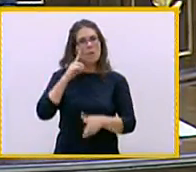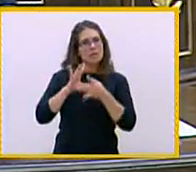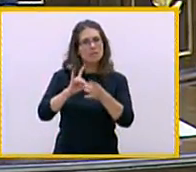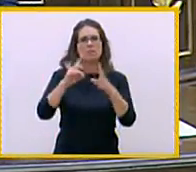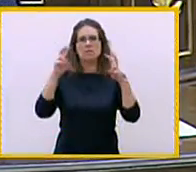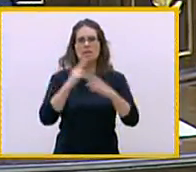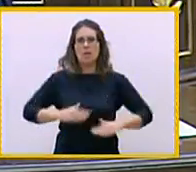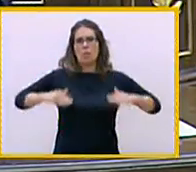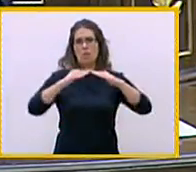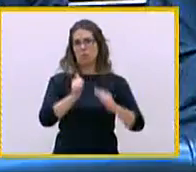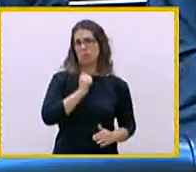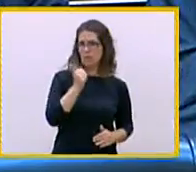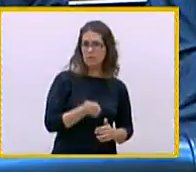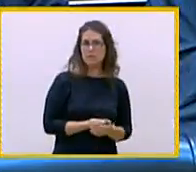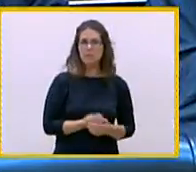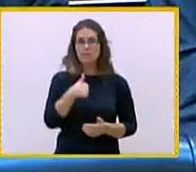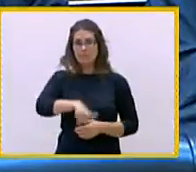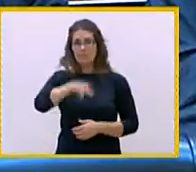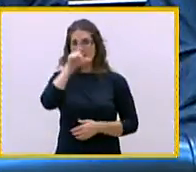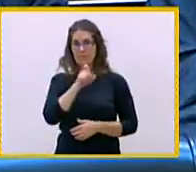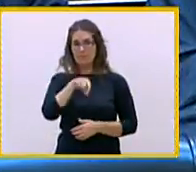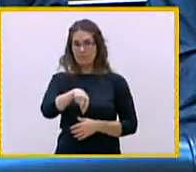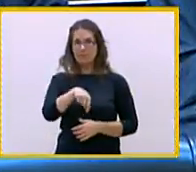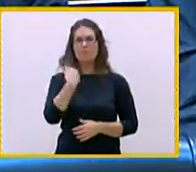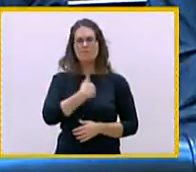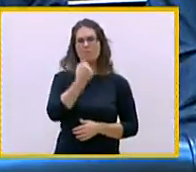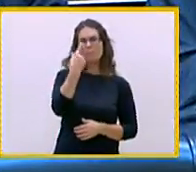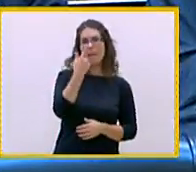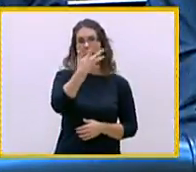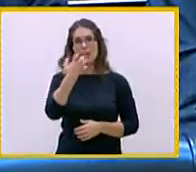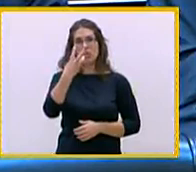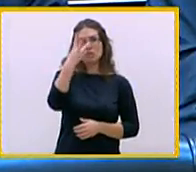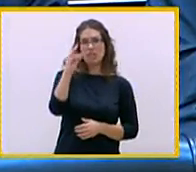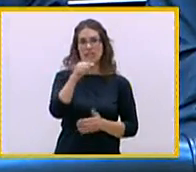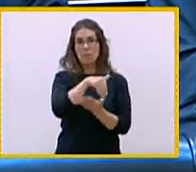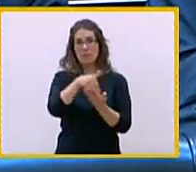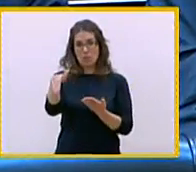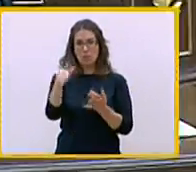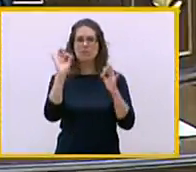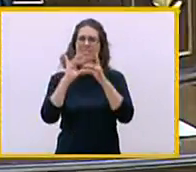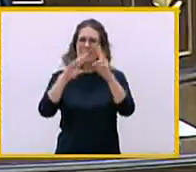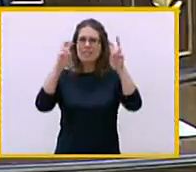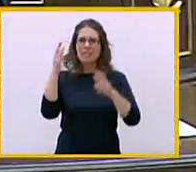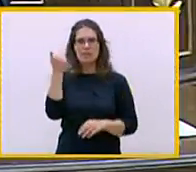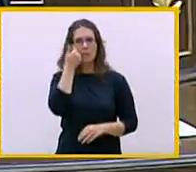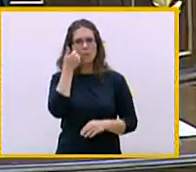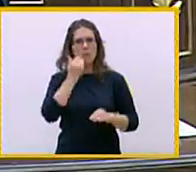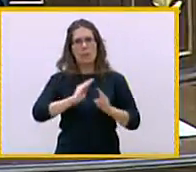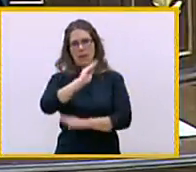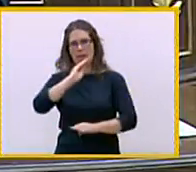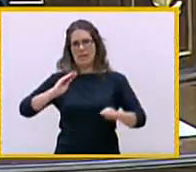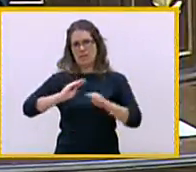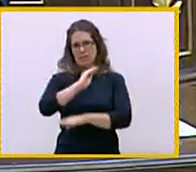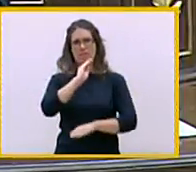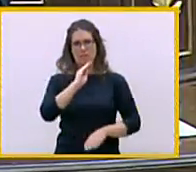oportunidades. Este curso hemos dedicado 1.530 millones a becas de euros, casi